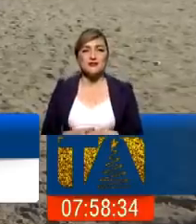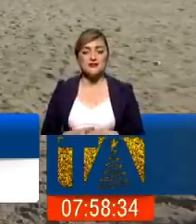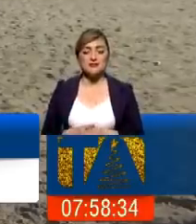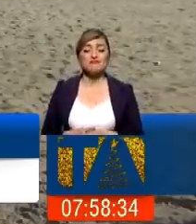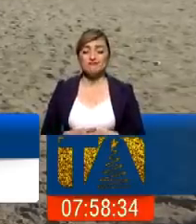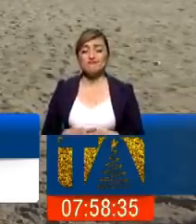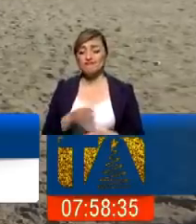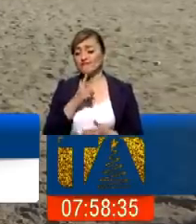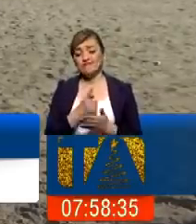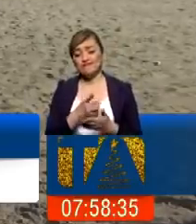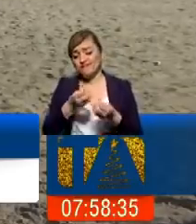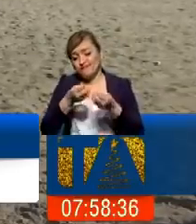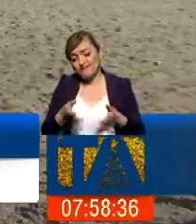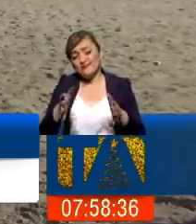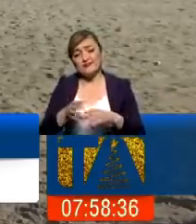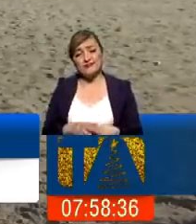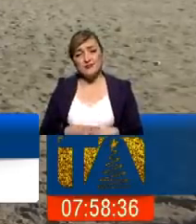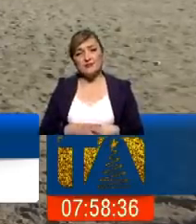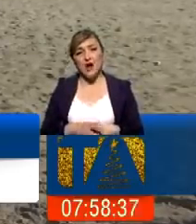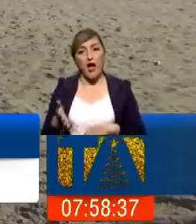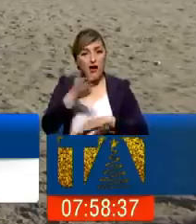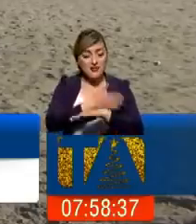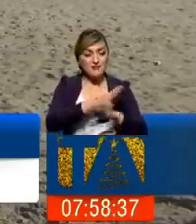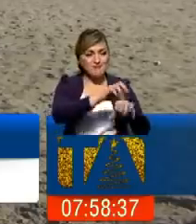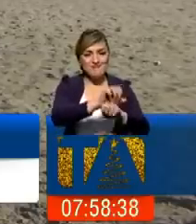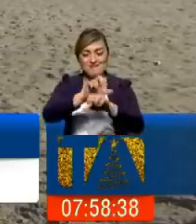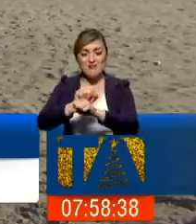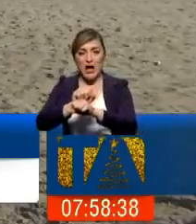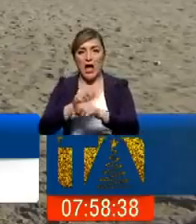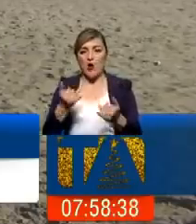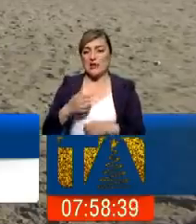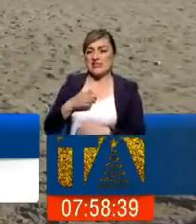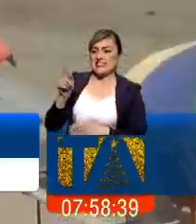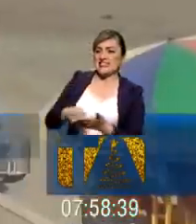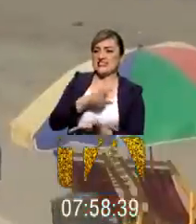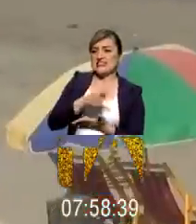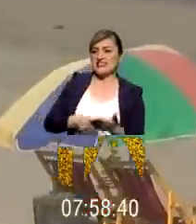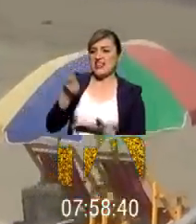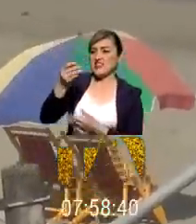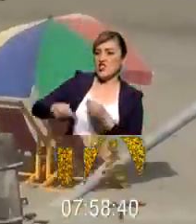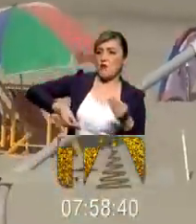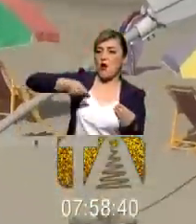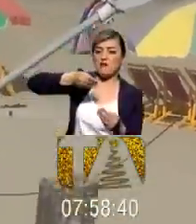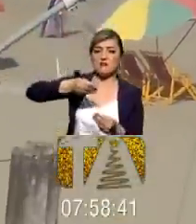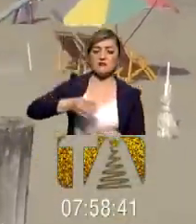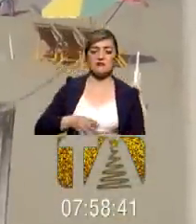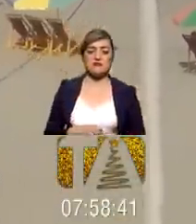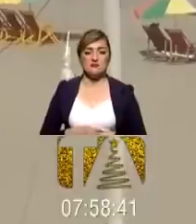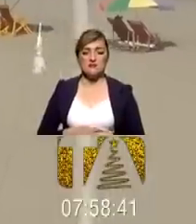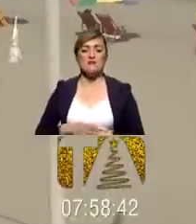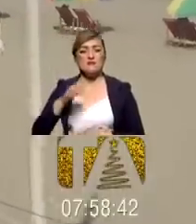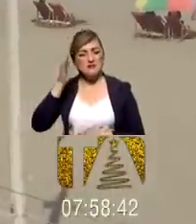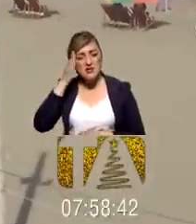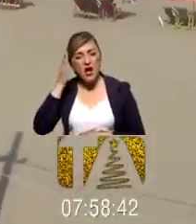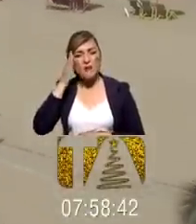se va a perder, ya se han pedido devoluciones en cuanto a reservaciones. Saben lo peligrosa de la enfermedad y por